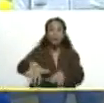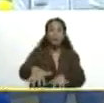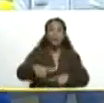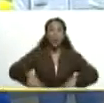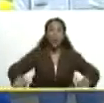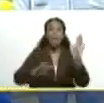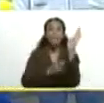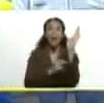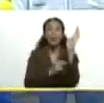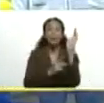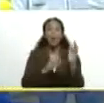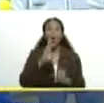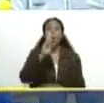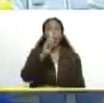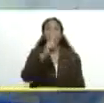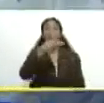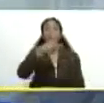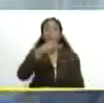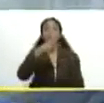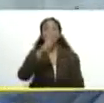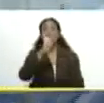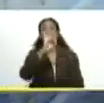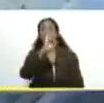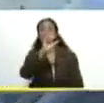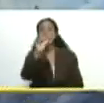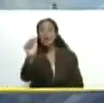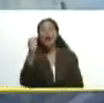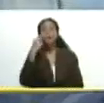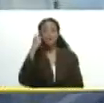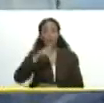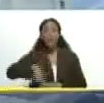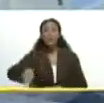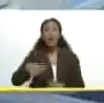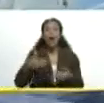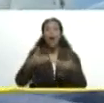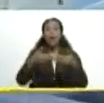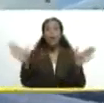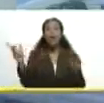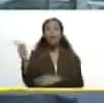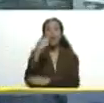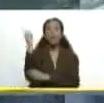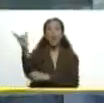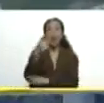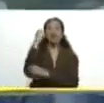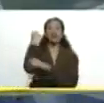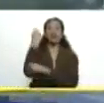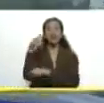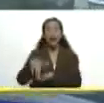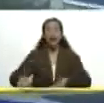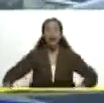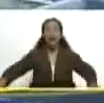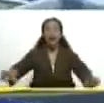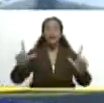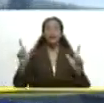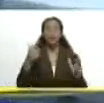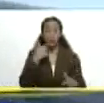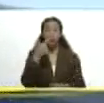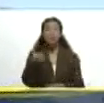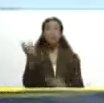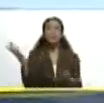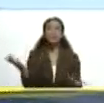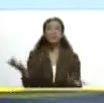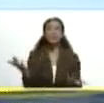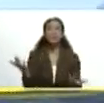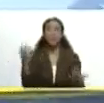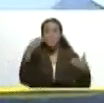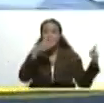la parroquia Buría, en el municipio Simón Plana, o también la Puerta del Llano, para mostrar, como usted dice, al mundo, que vamos